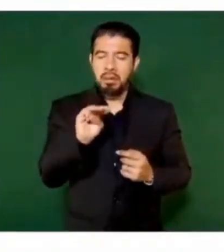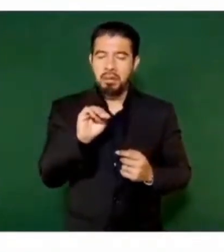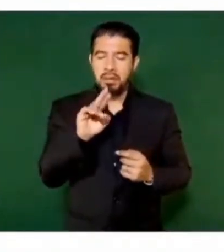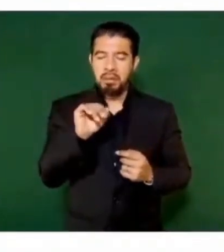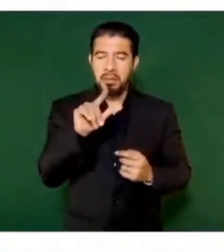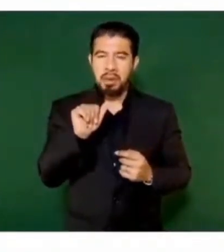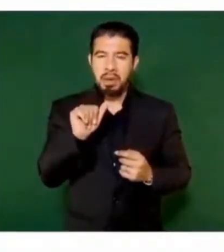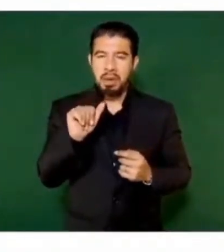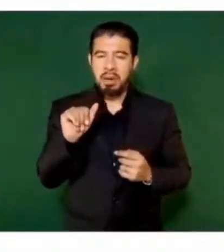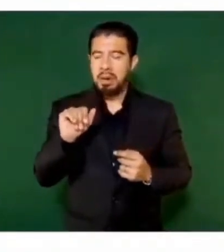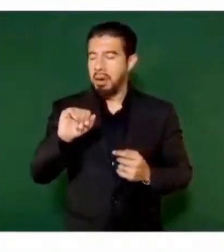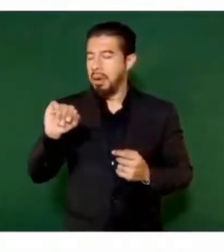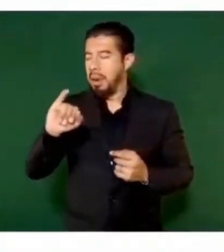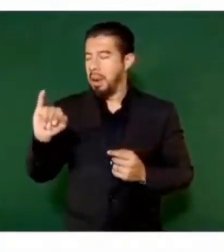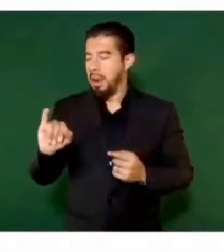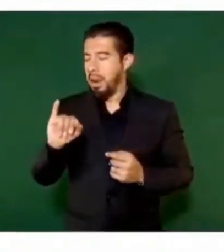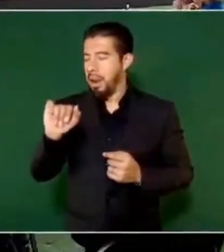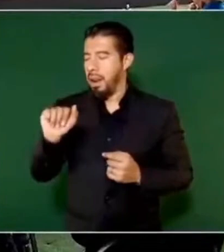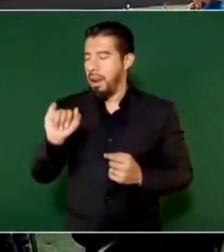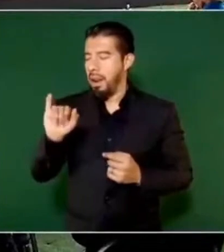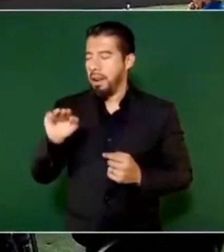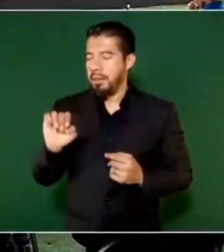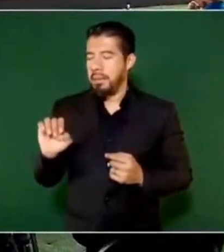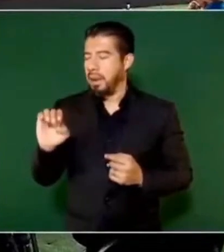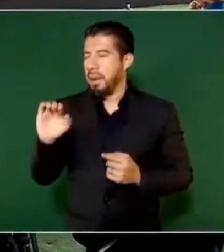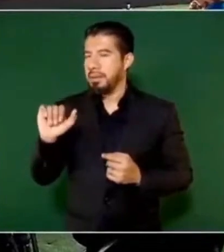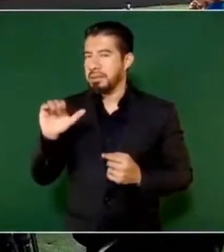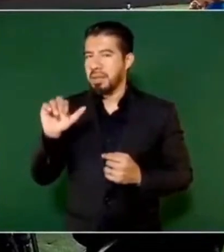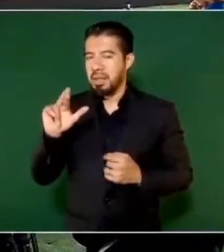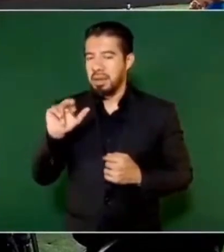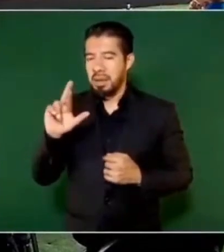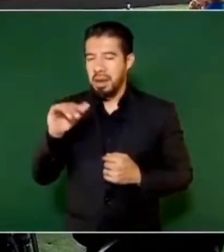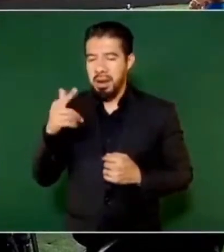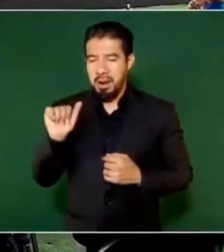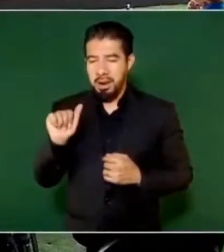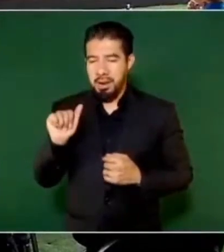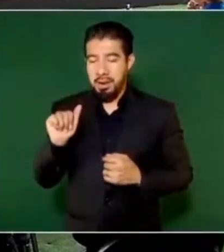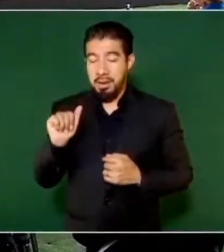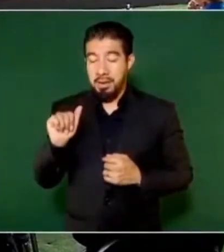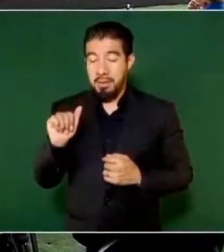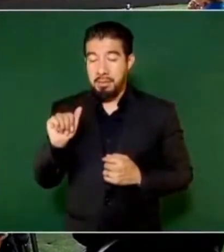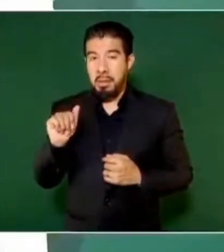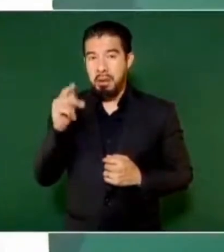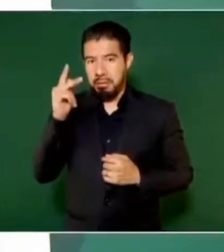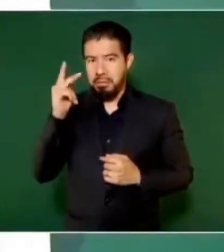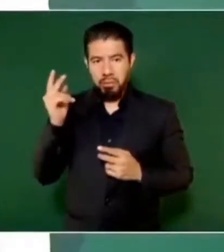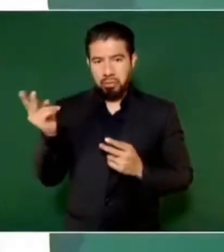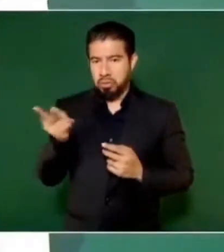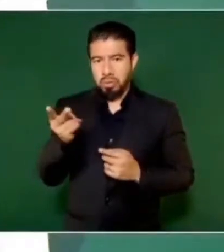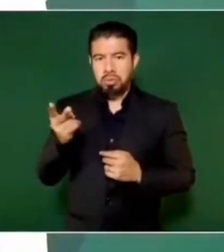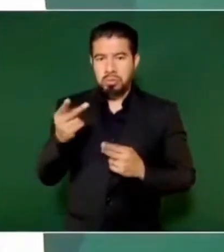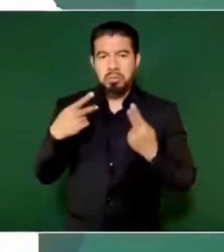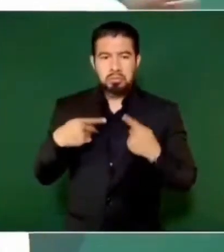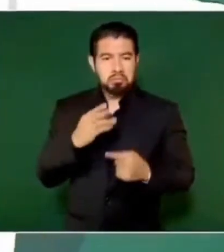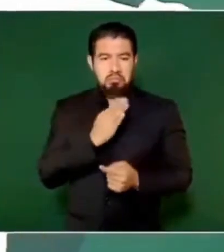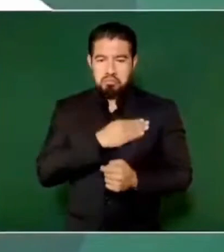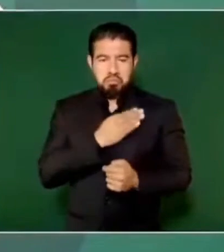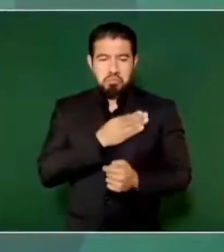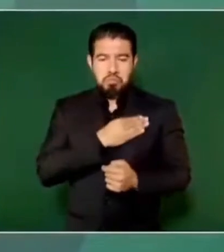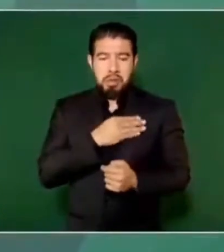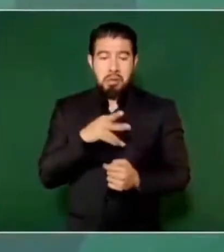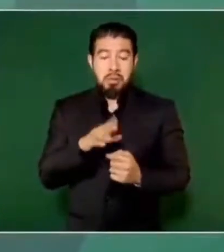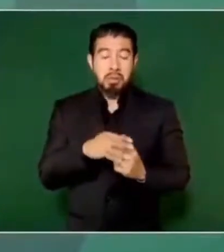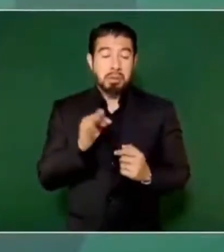Azcárraga, Jaime Azcárraga. Jaime Azcárraga. Las dos buenas personas. Pero son capaces de decir que no pueden con